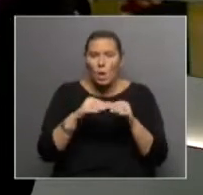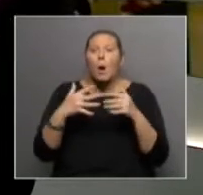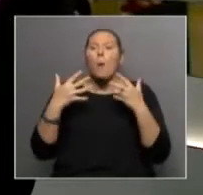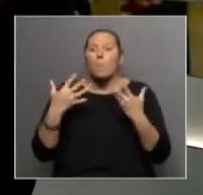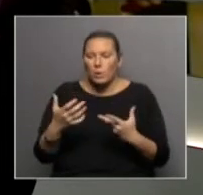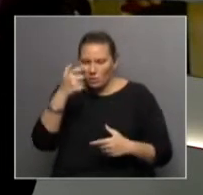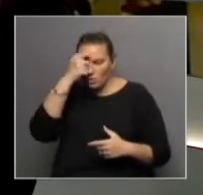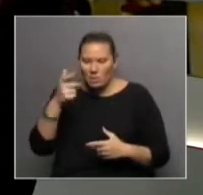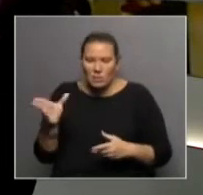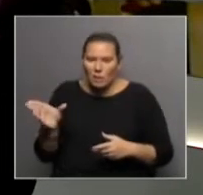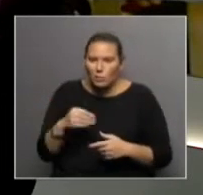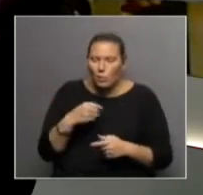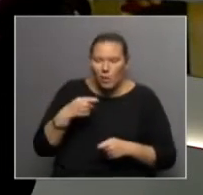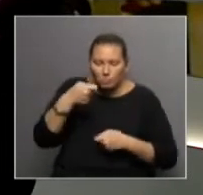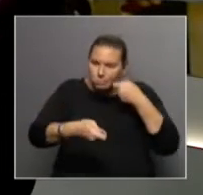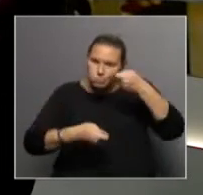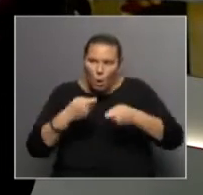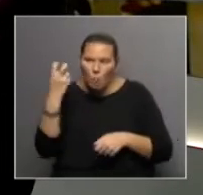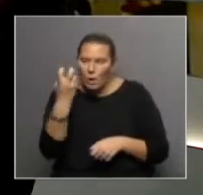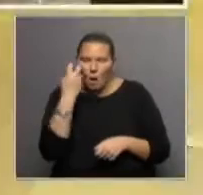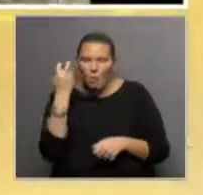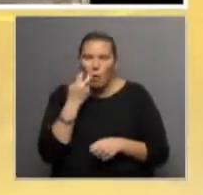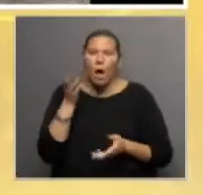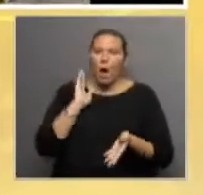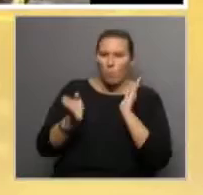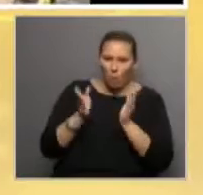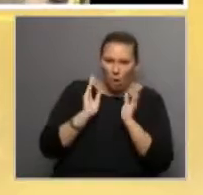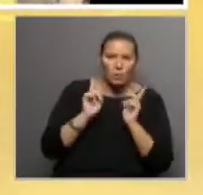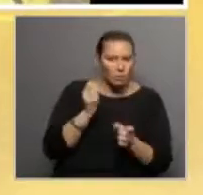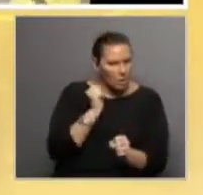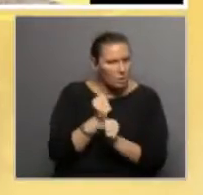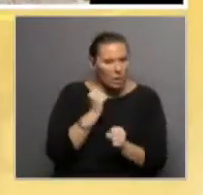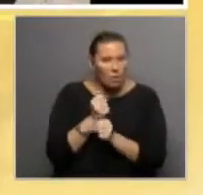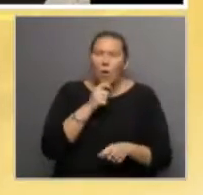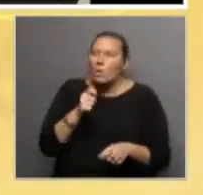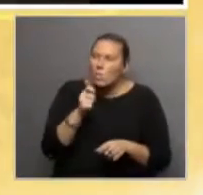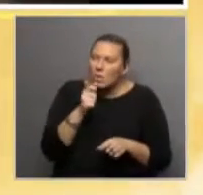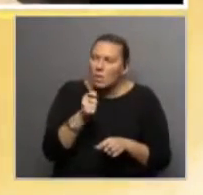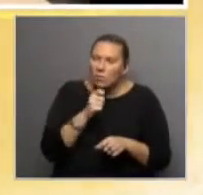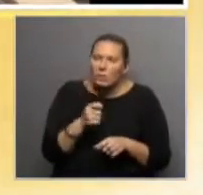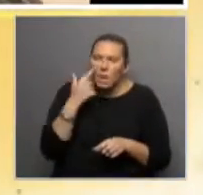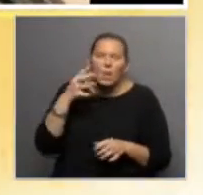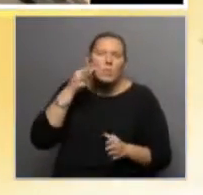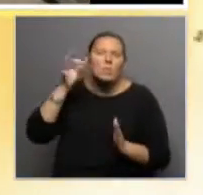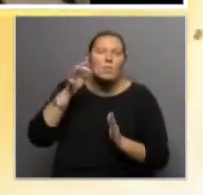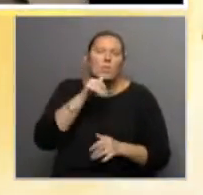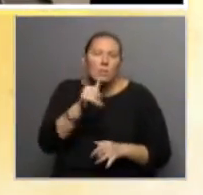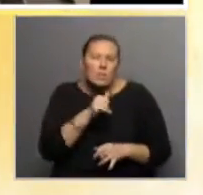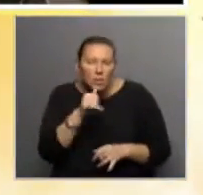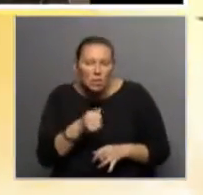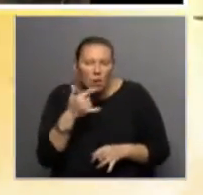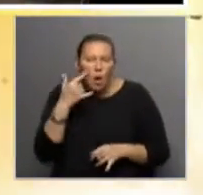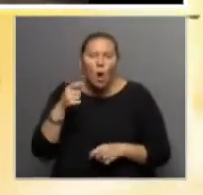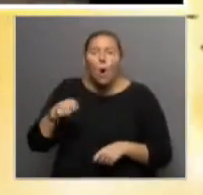arsenal de la ciencia, pero además el trabajo de los abogados, que entrevistan a posibles testigos, el trabajo